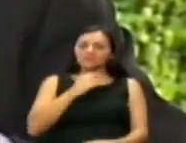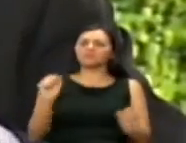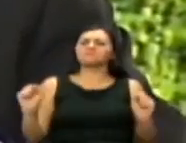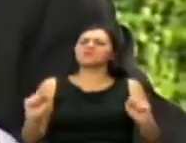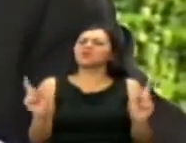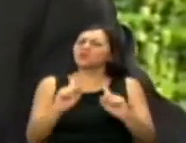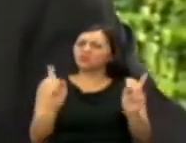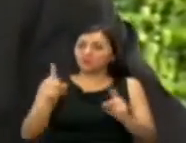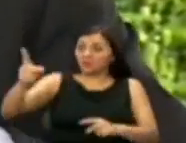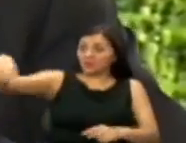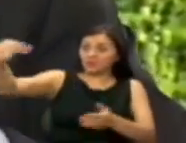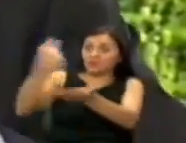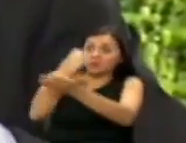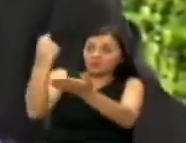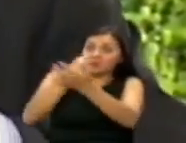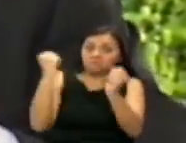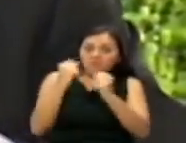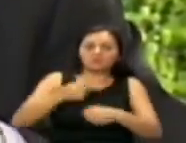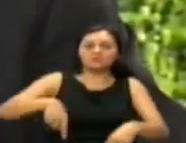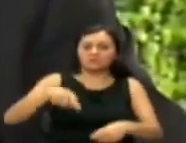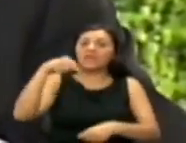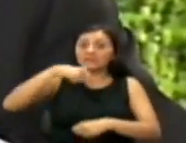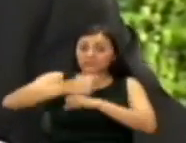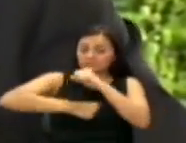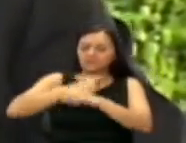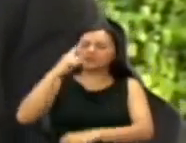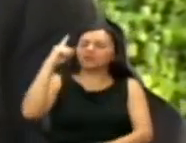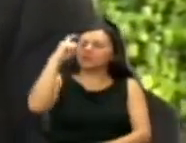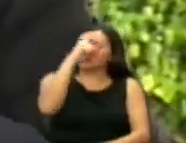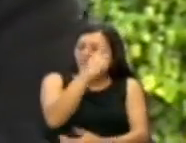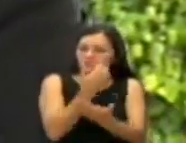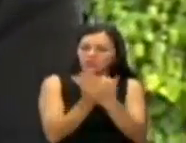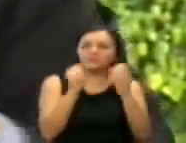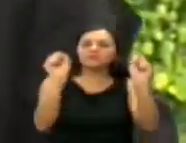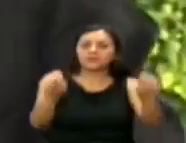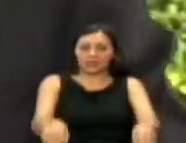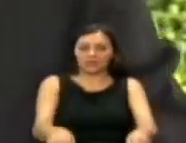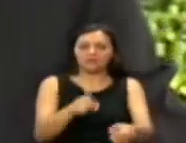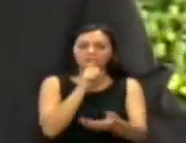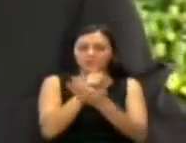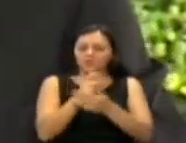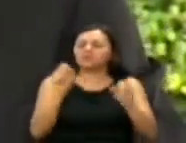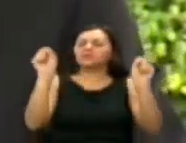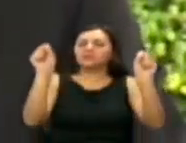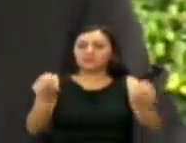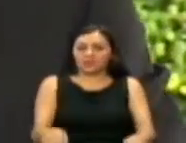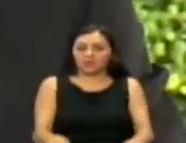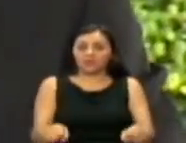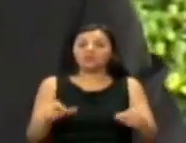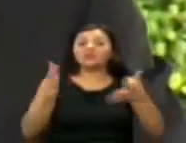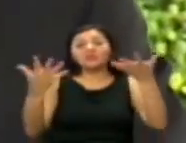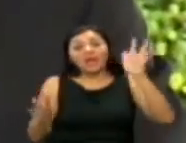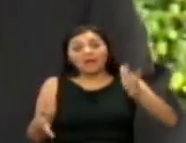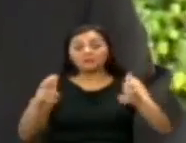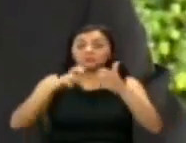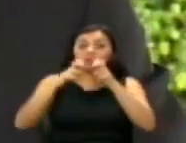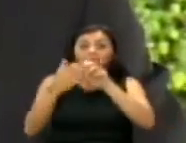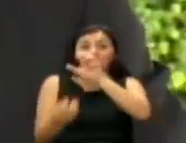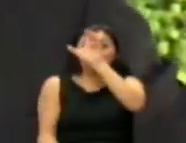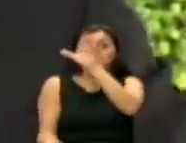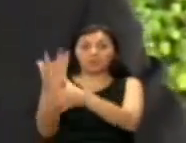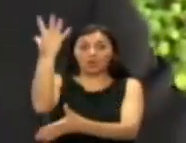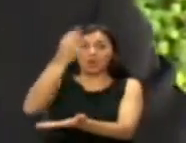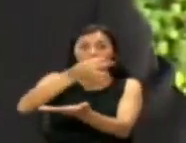la mejor arma que tiene. Estamos ante un año dificilísimo. Probablemente tengamos un problema con el Cotopaxi. Se nos viene un fenómeno del